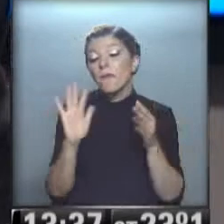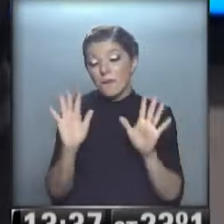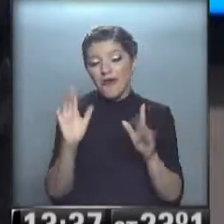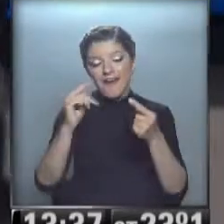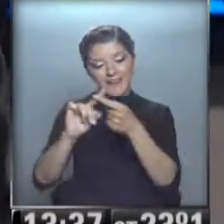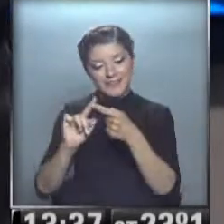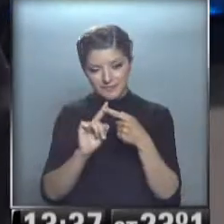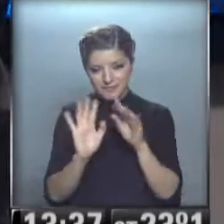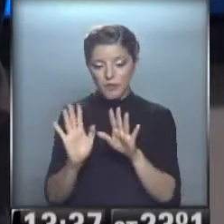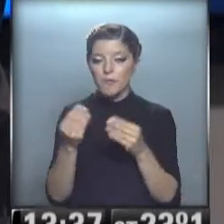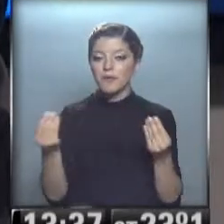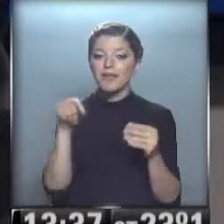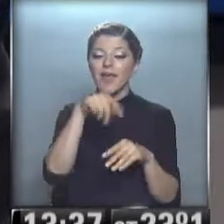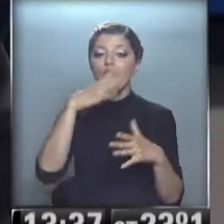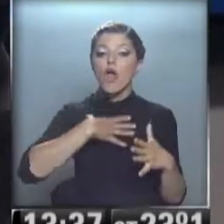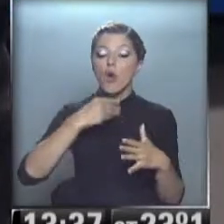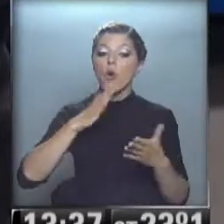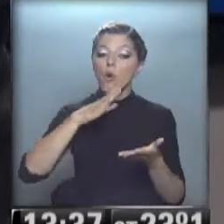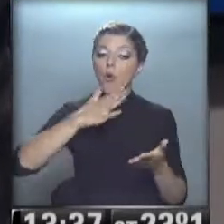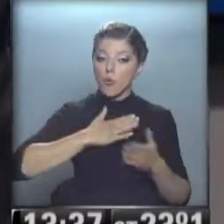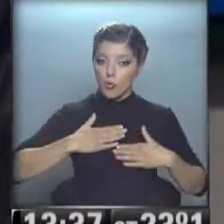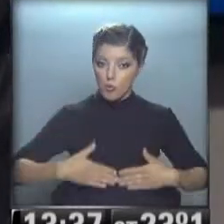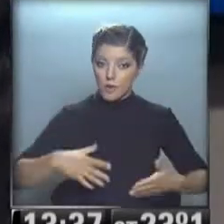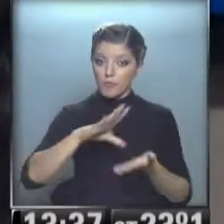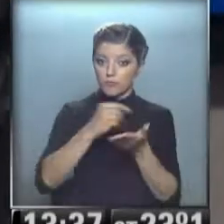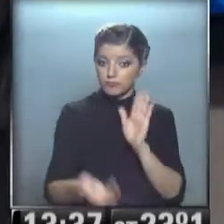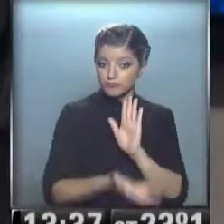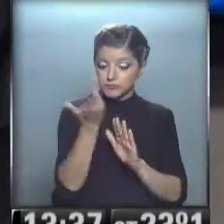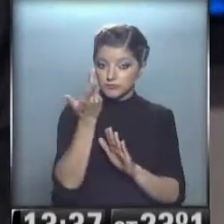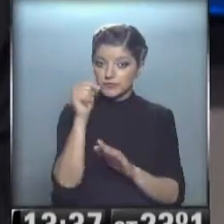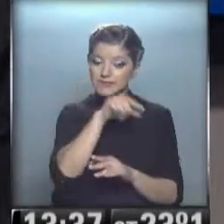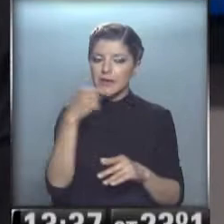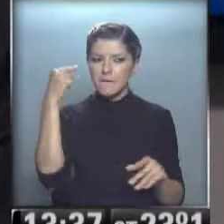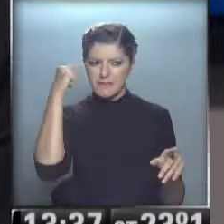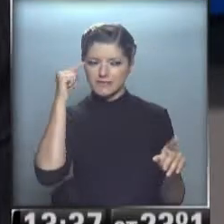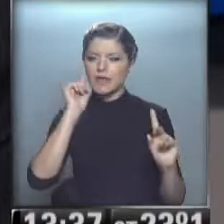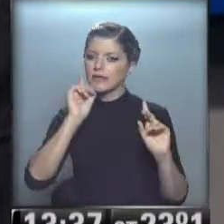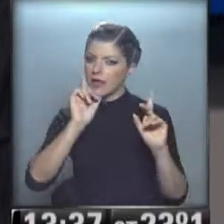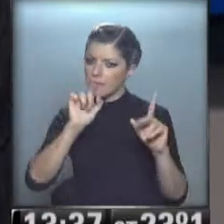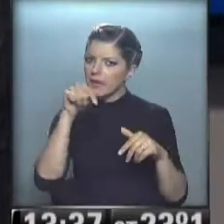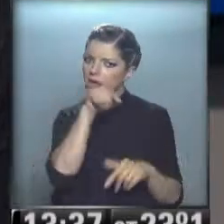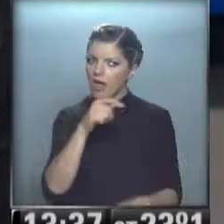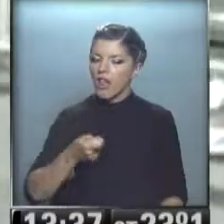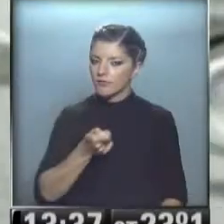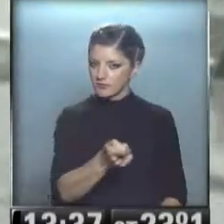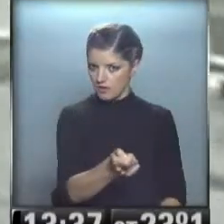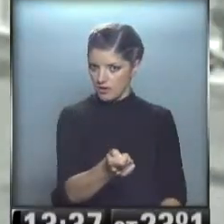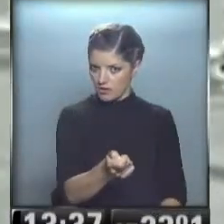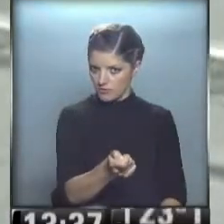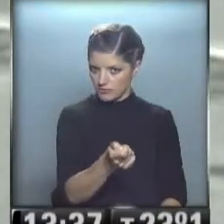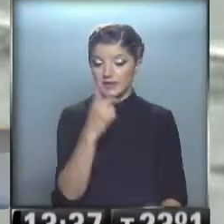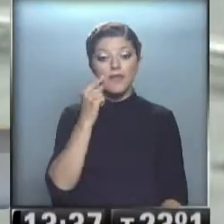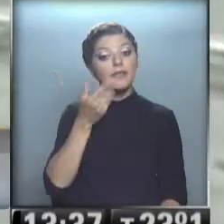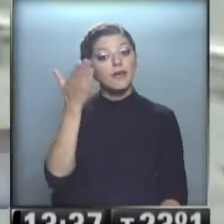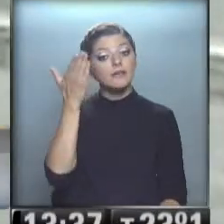se trató de la exhumación de los restos de João Goulart, que también hay sospechas de que fue asesinado, y hace pocos días salió